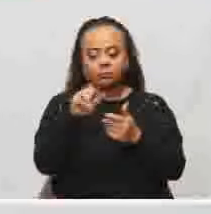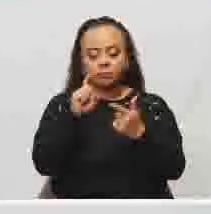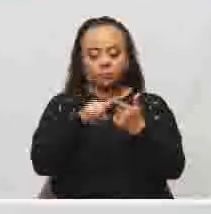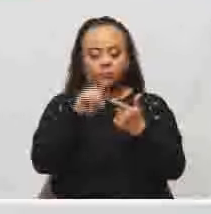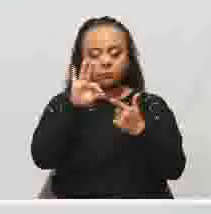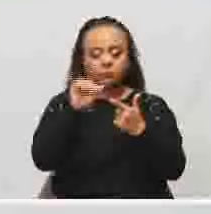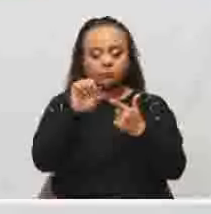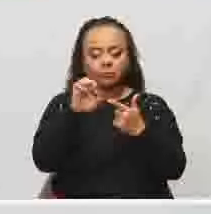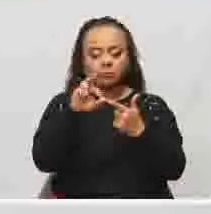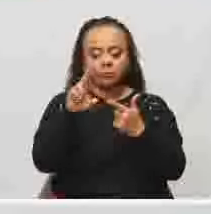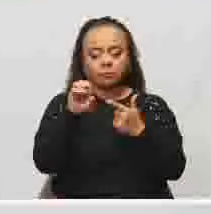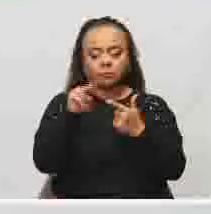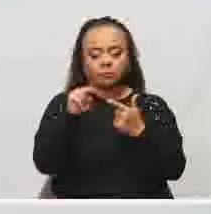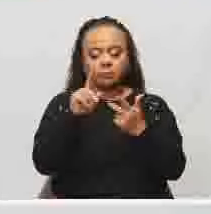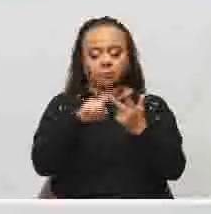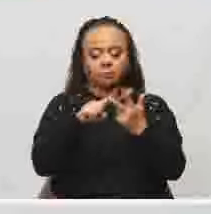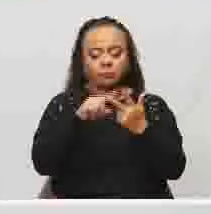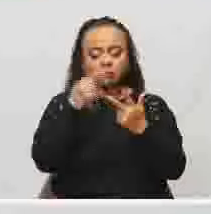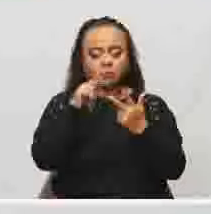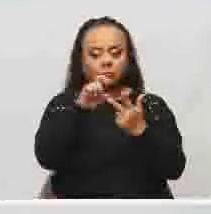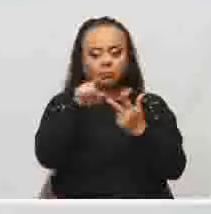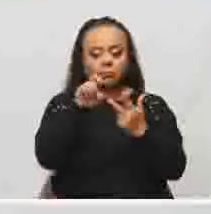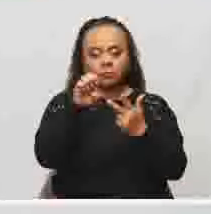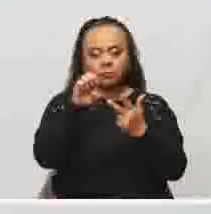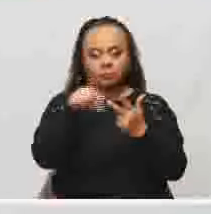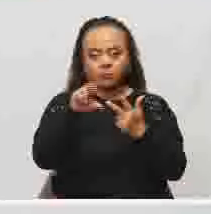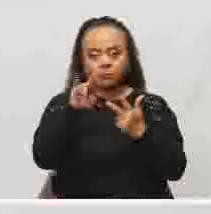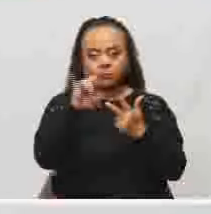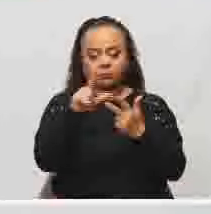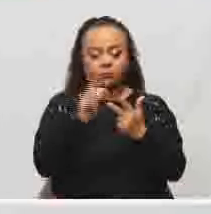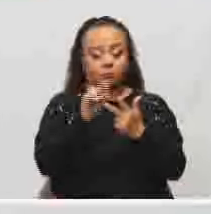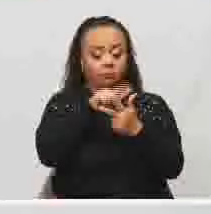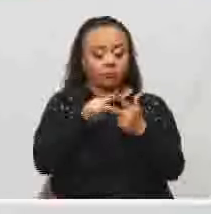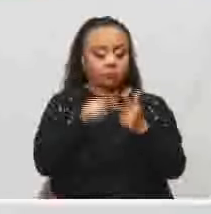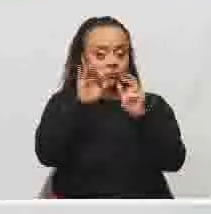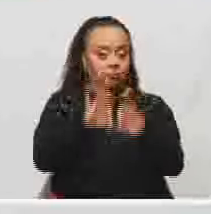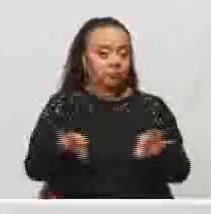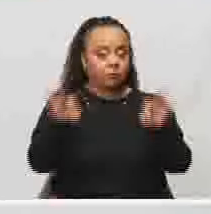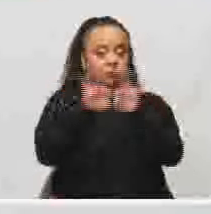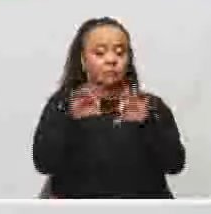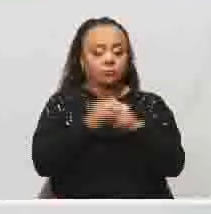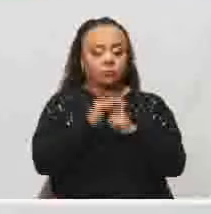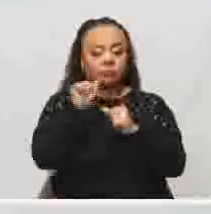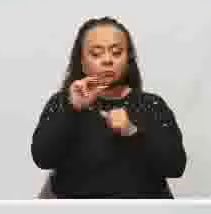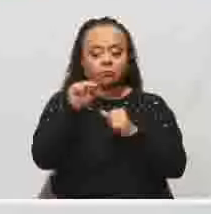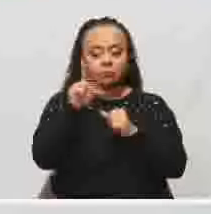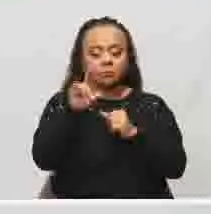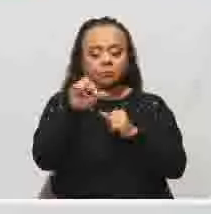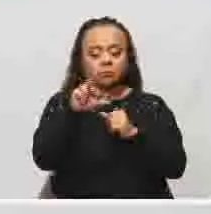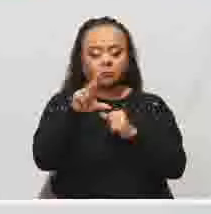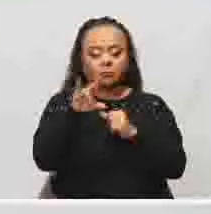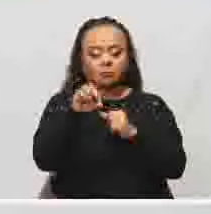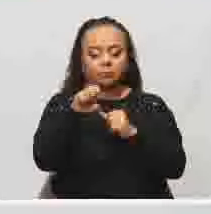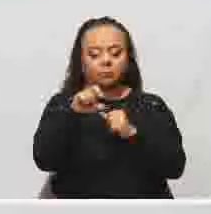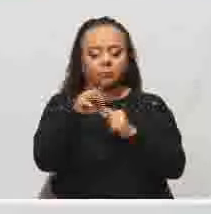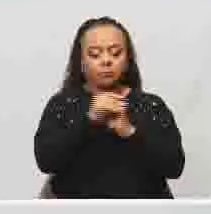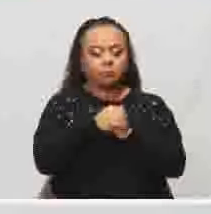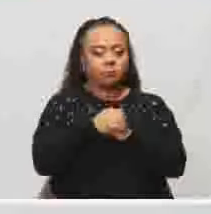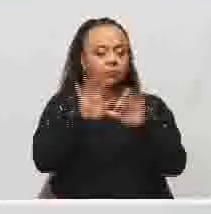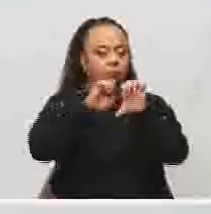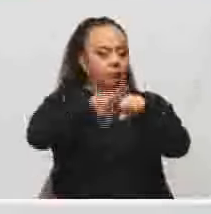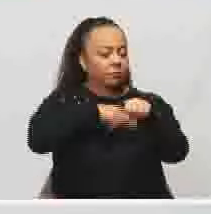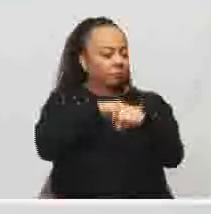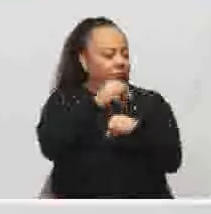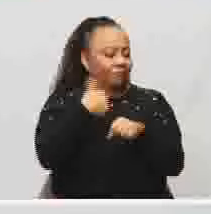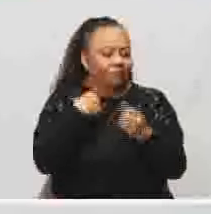quiro jaxel quiro bueno unas bajas importantes sobre todo lo Andy rojas que en selección no tiene tanta importancia Pero